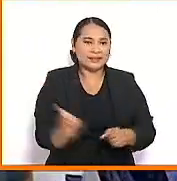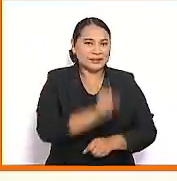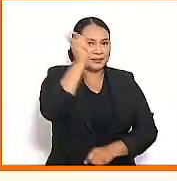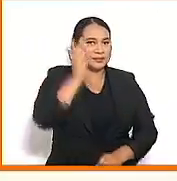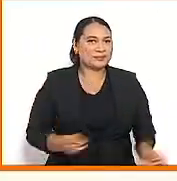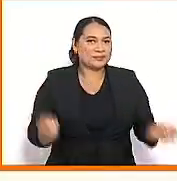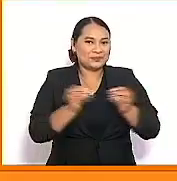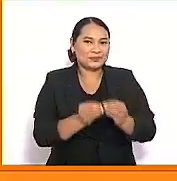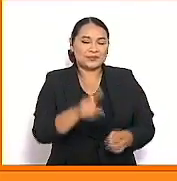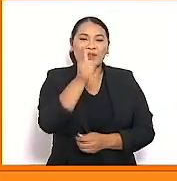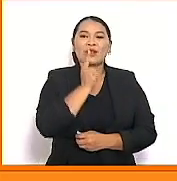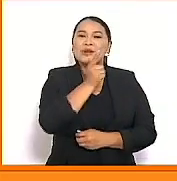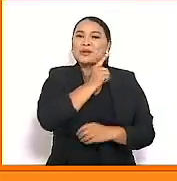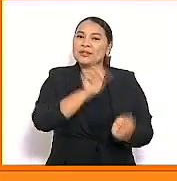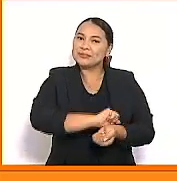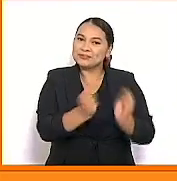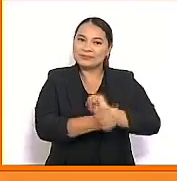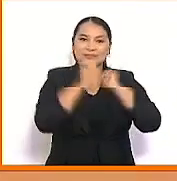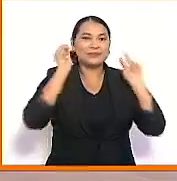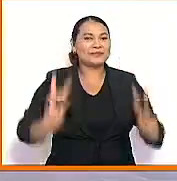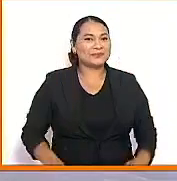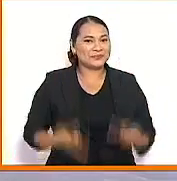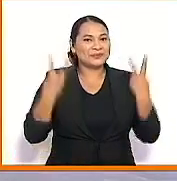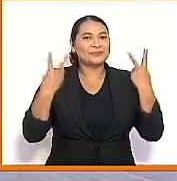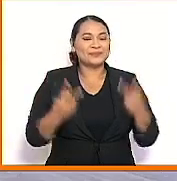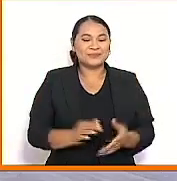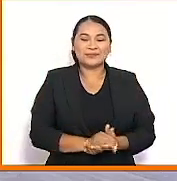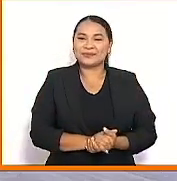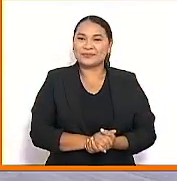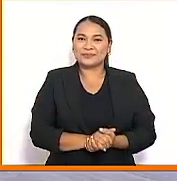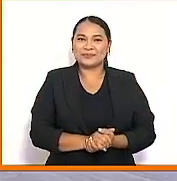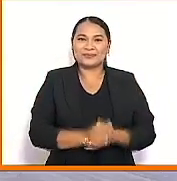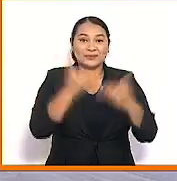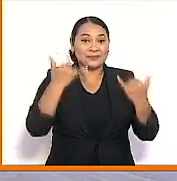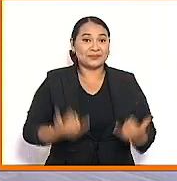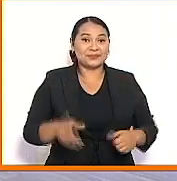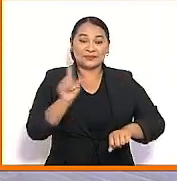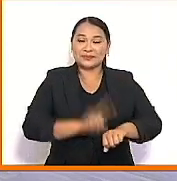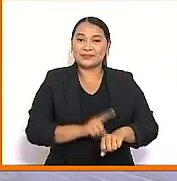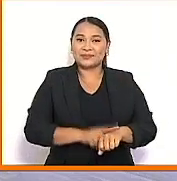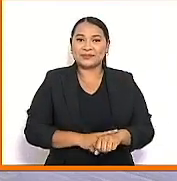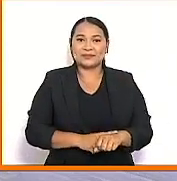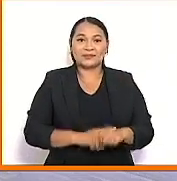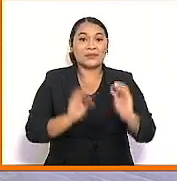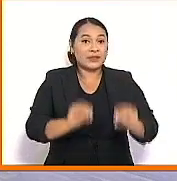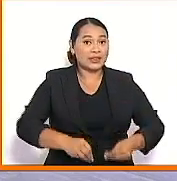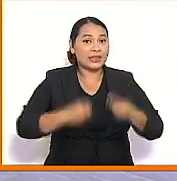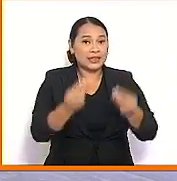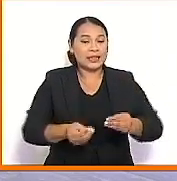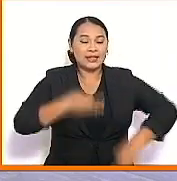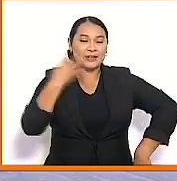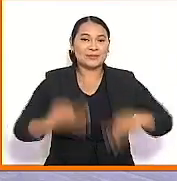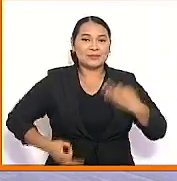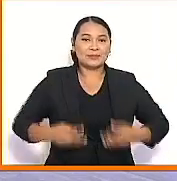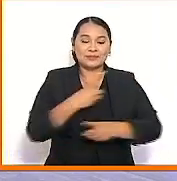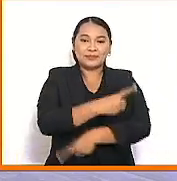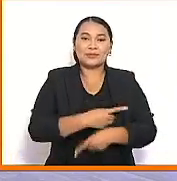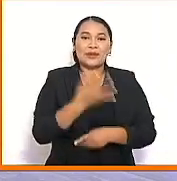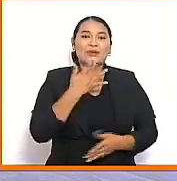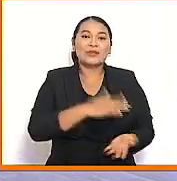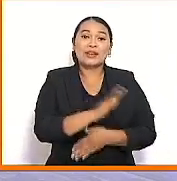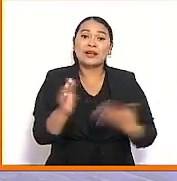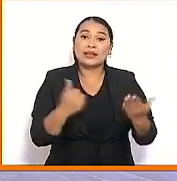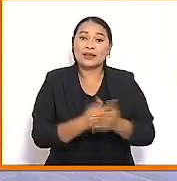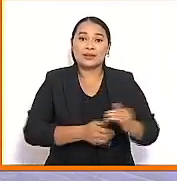más. ¡Loto! ¡Te cambia la vida! Ahora sí llegó el momento de llevarte la alegría, la suerte y la diversión con